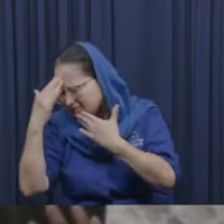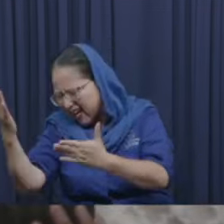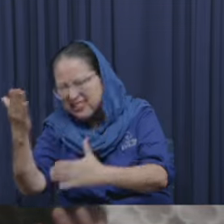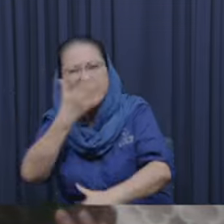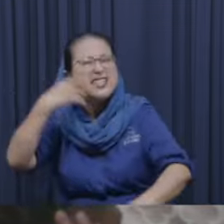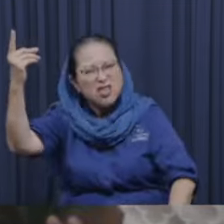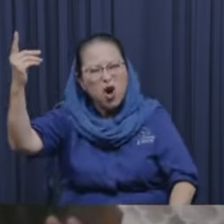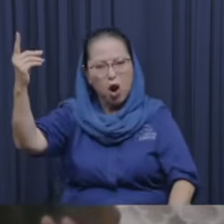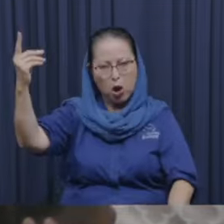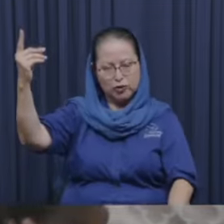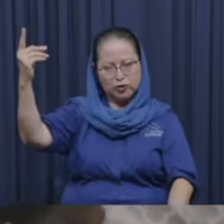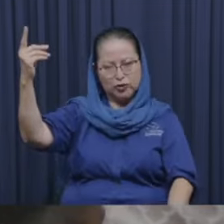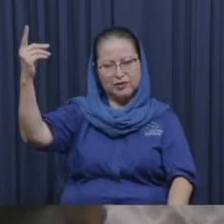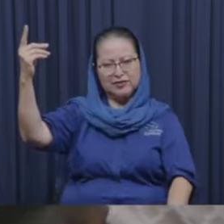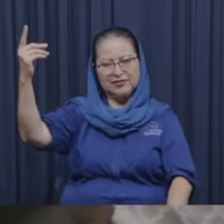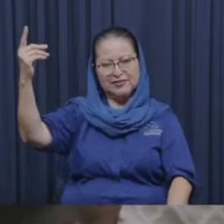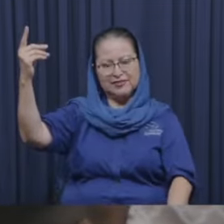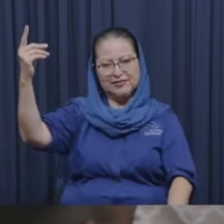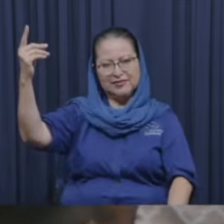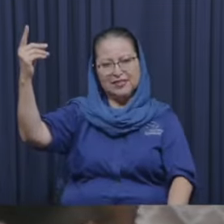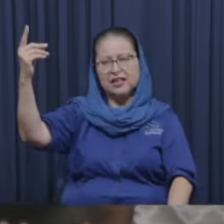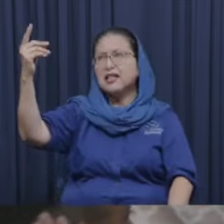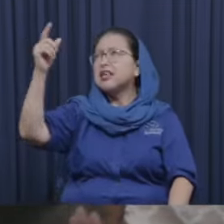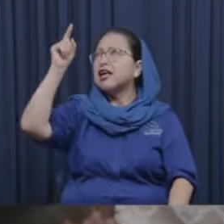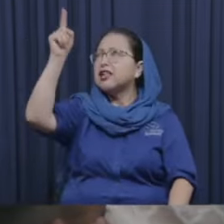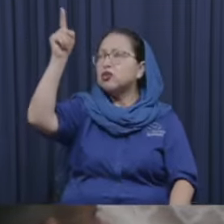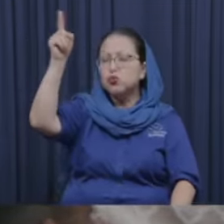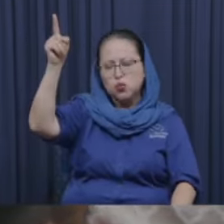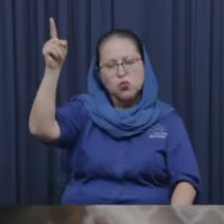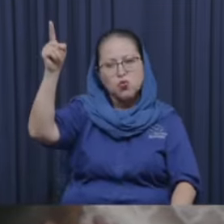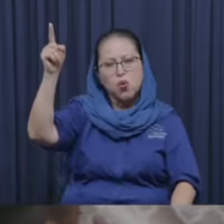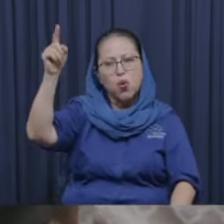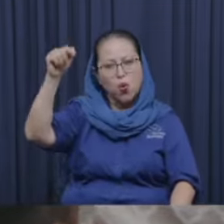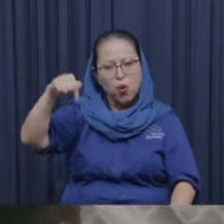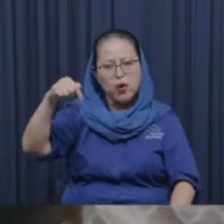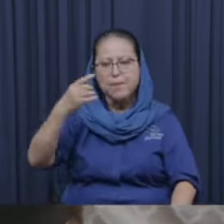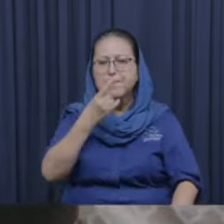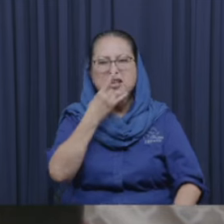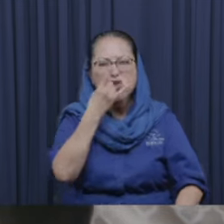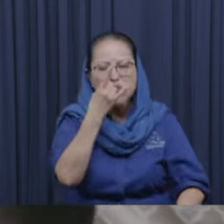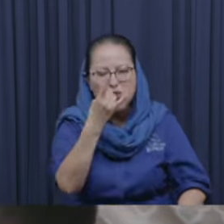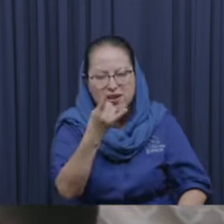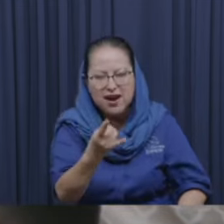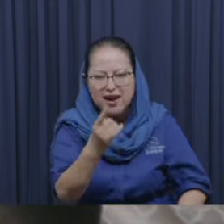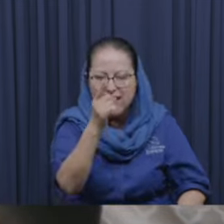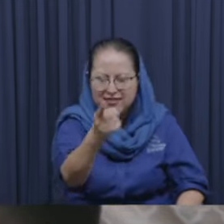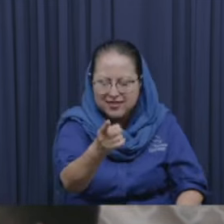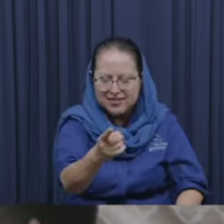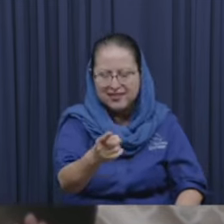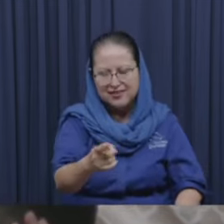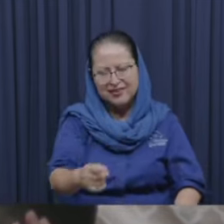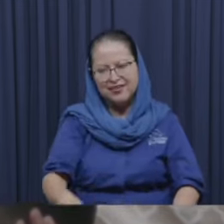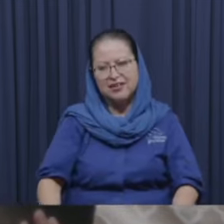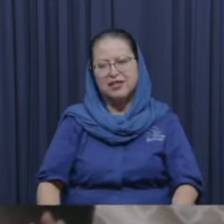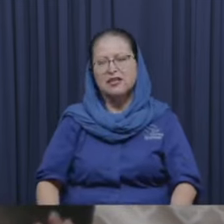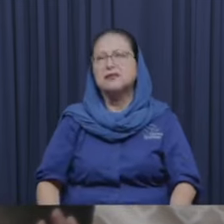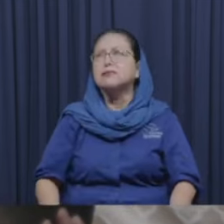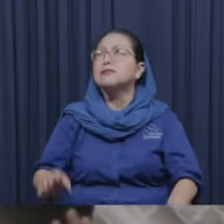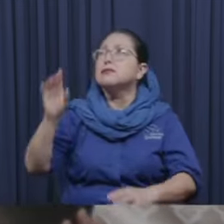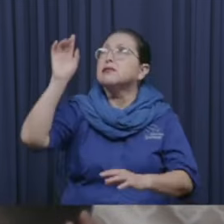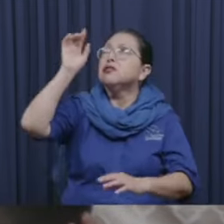esta cosecha hermosa que tú estás trayendo señor y que nosotros somos testigos padre de